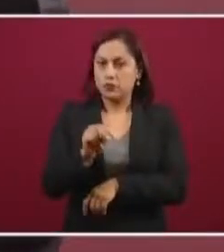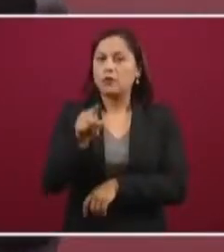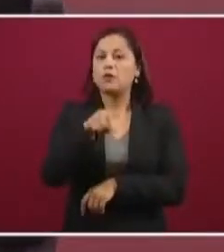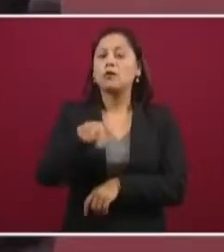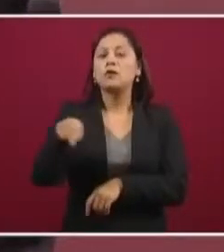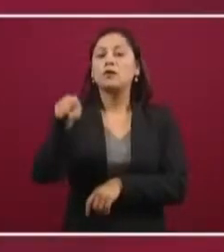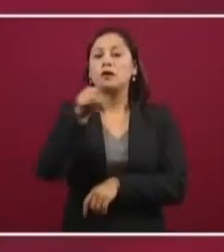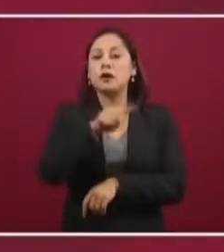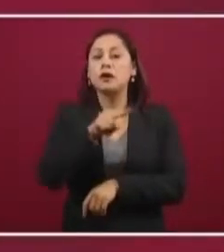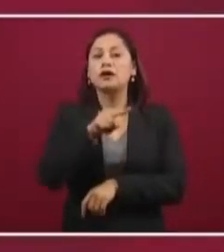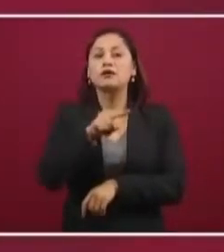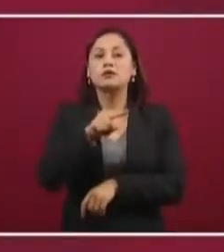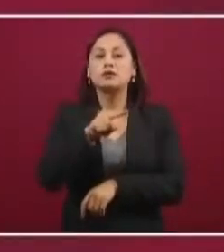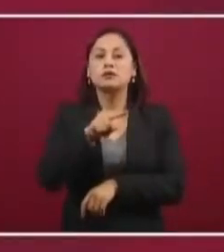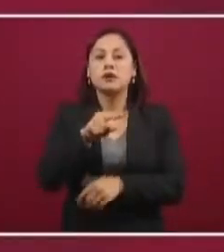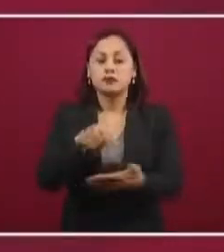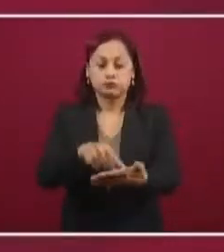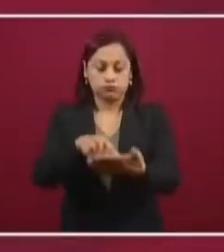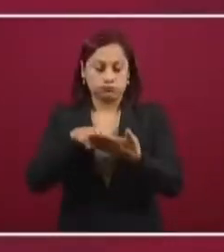toda la información de primera mano,